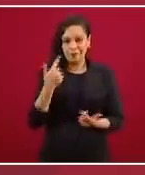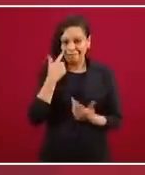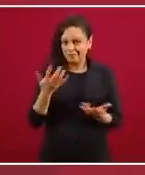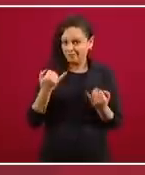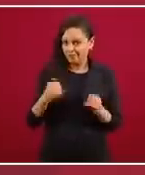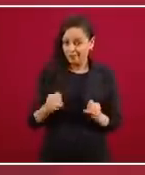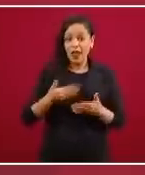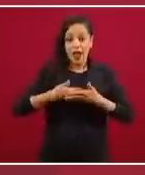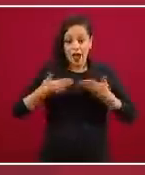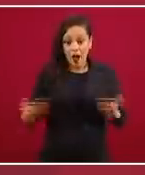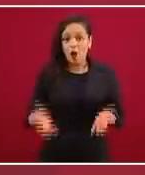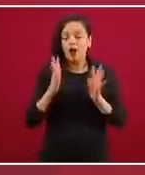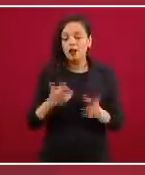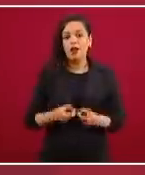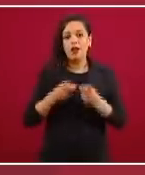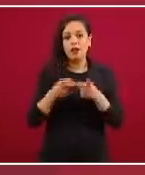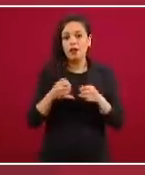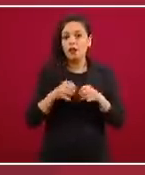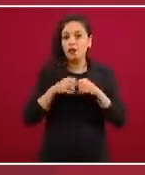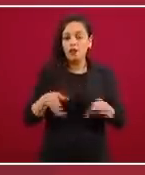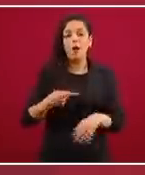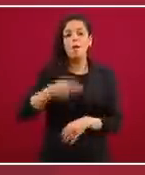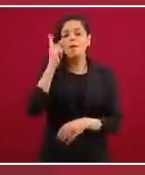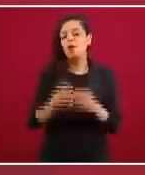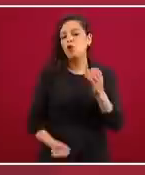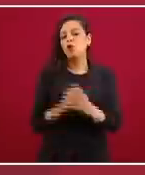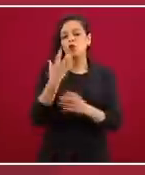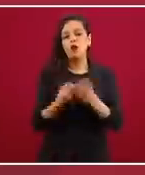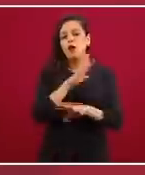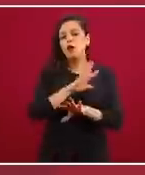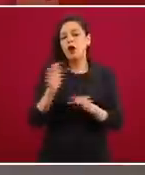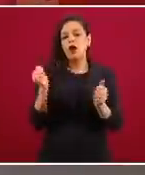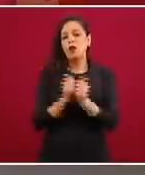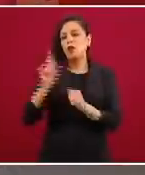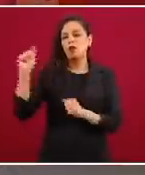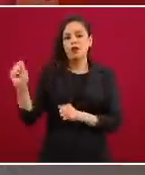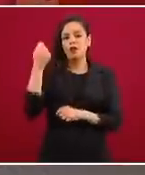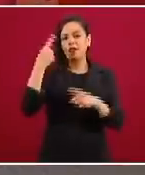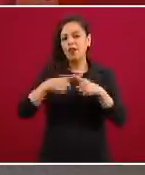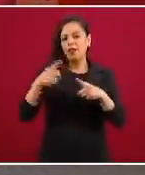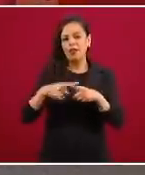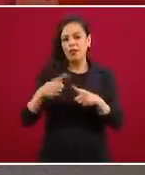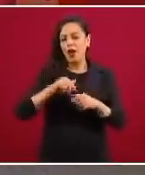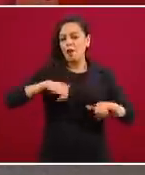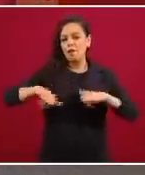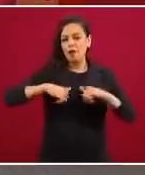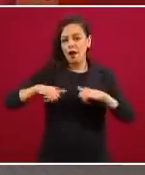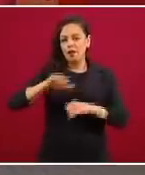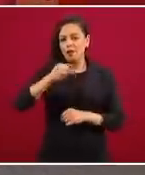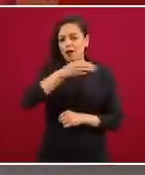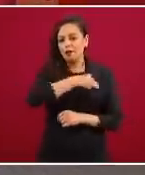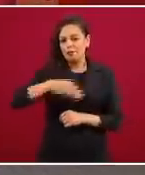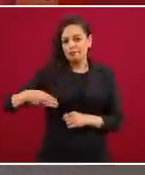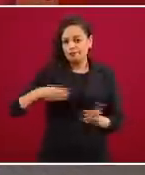puesto a disposición en los formatos más avanzados que hoy existen, el mapa municipal que acabo de mostrar, es una liga de